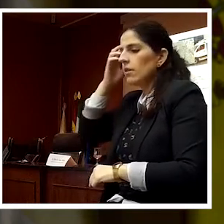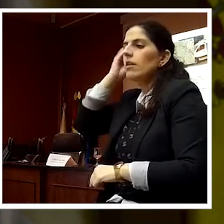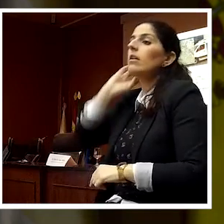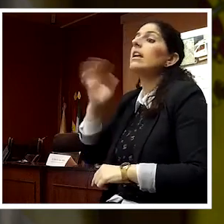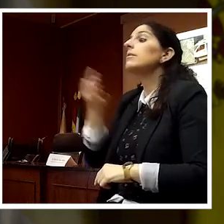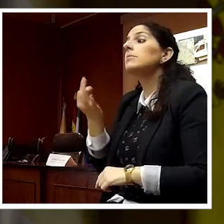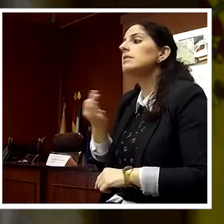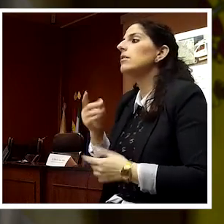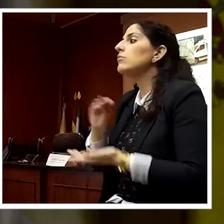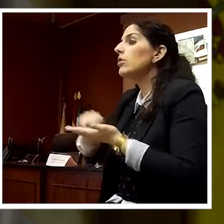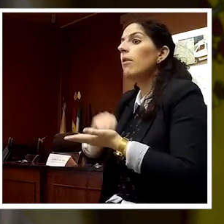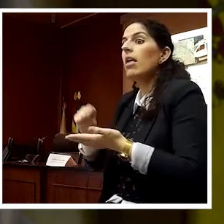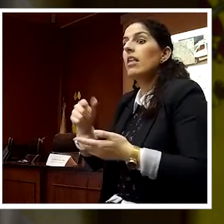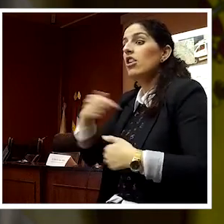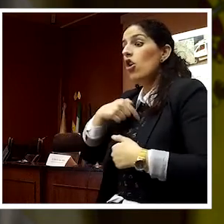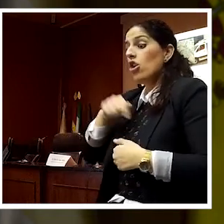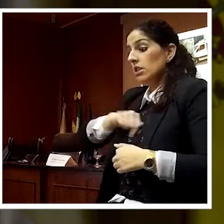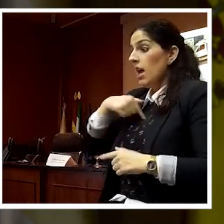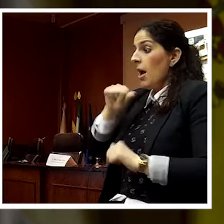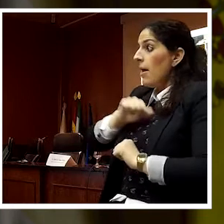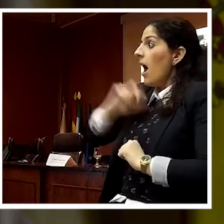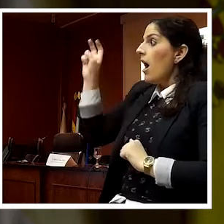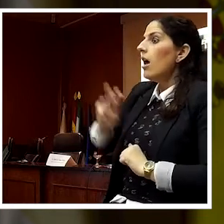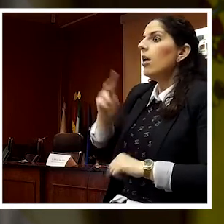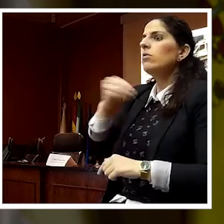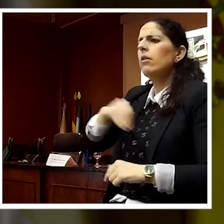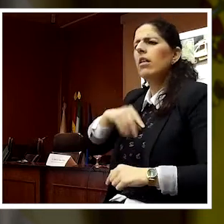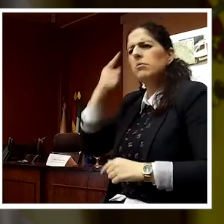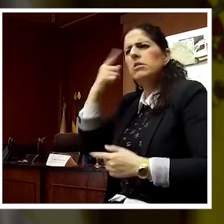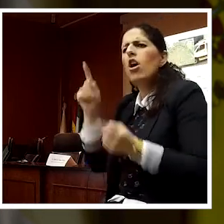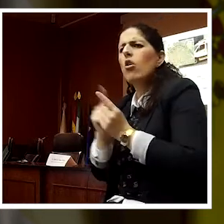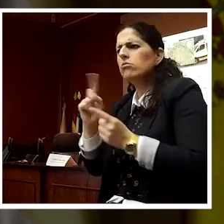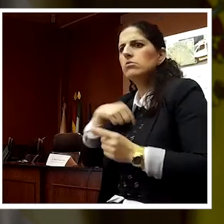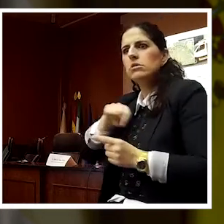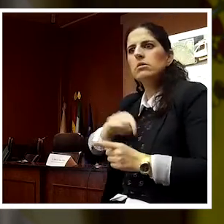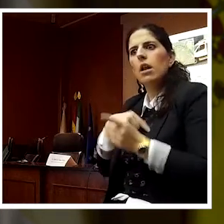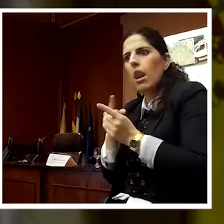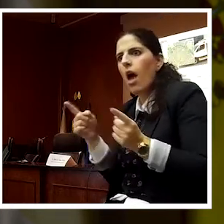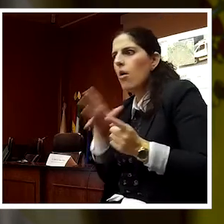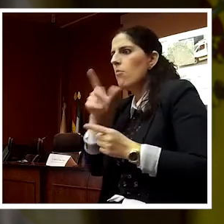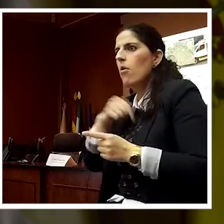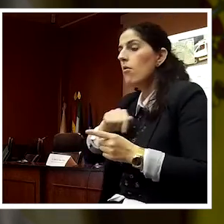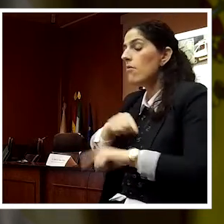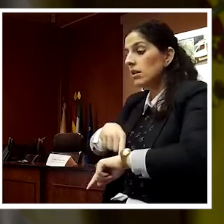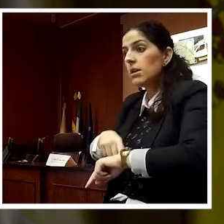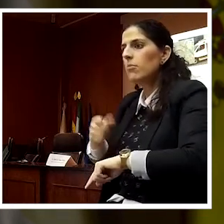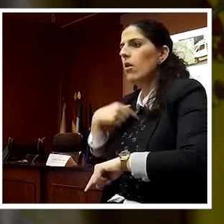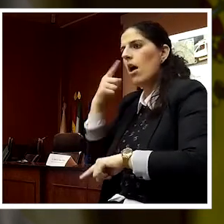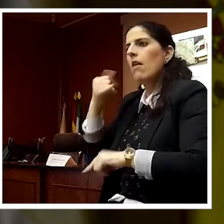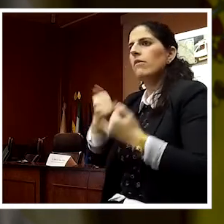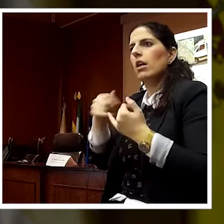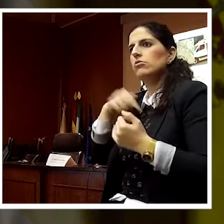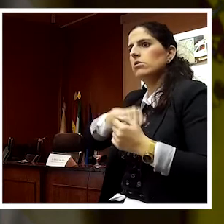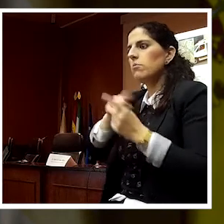ocurre? Que la sensación de esperar la UBI móvil, tener un familiar que crees que se puede morir, los minutos pasan mucho,